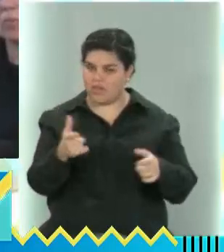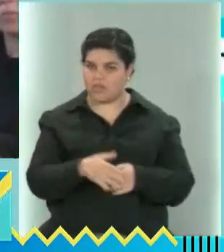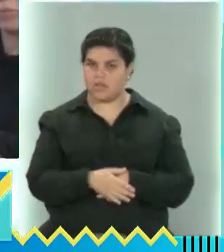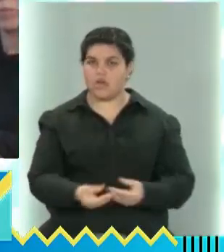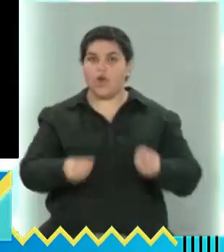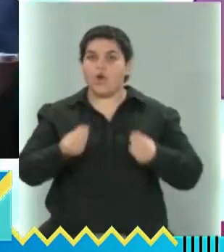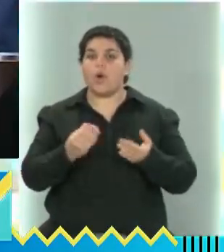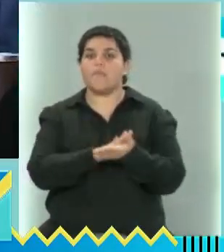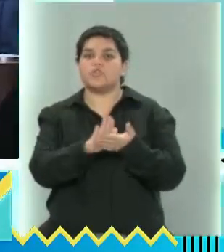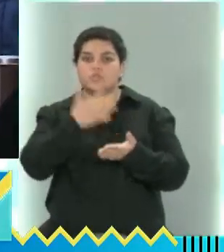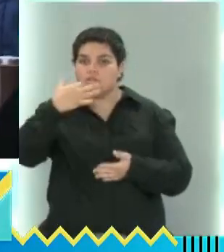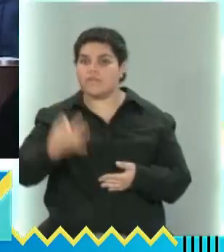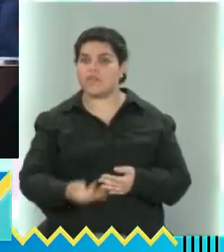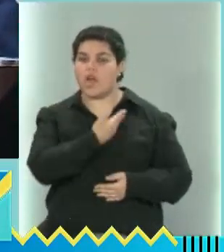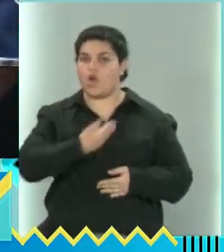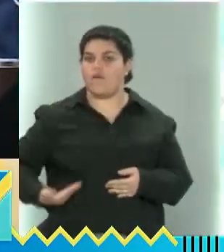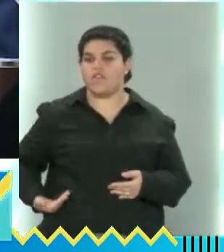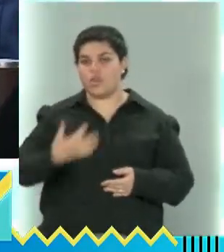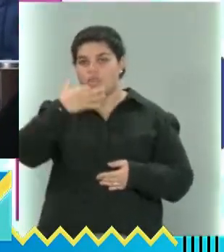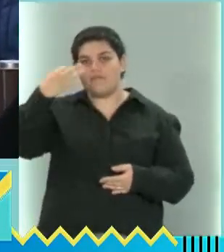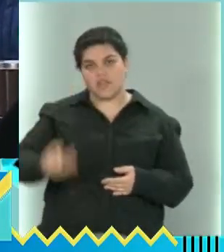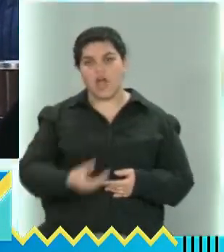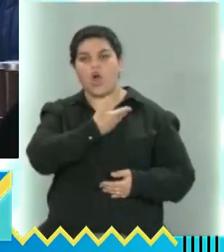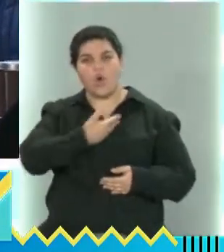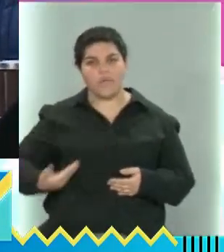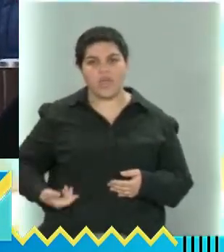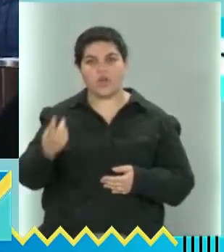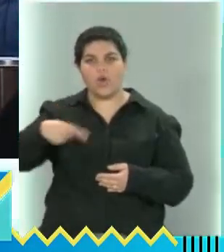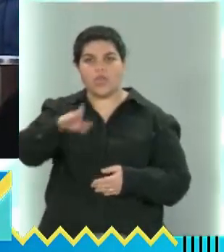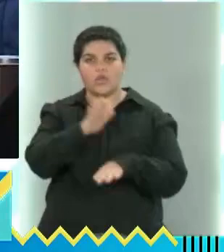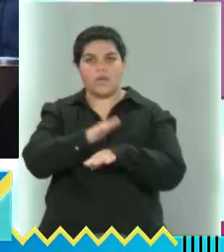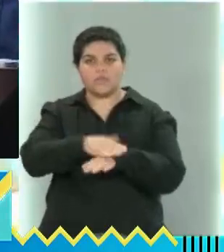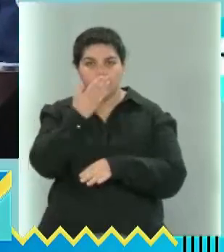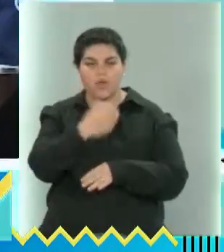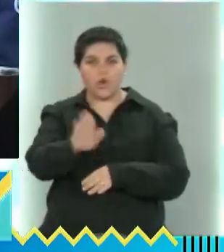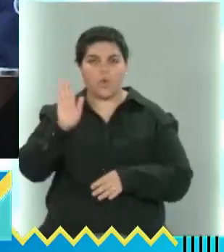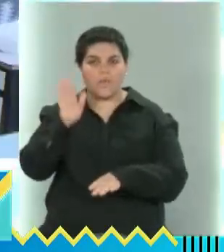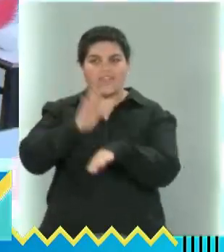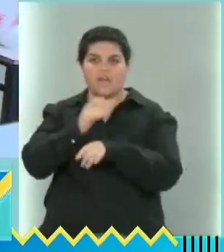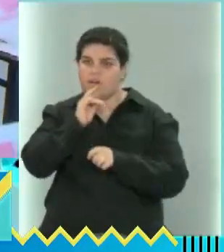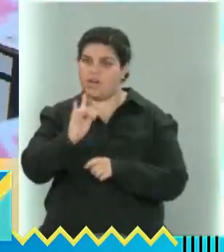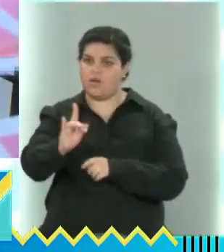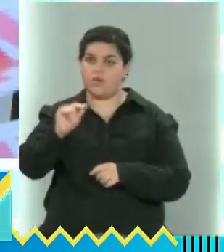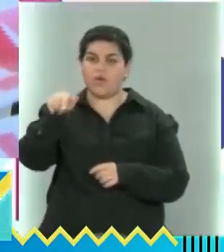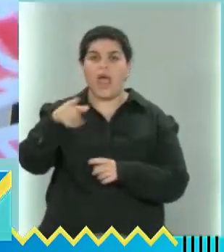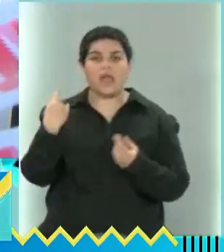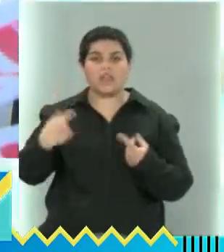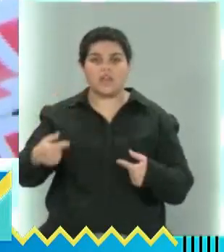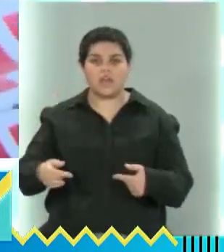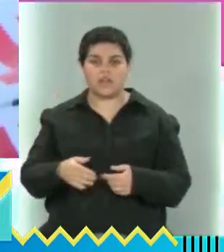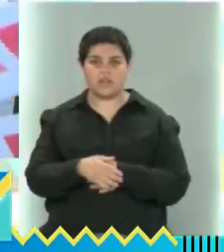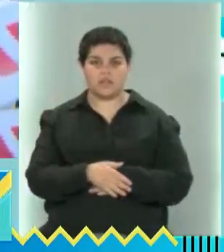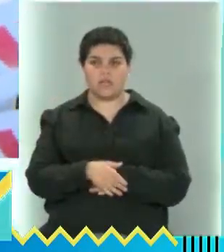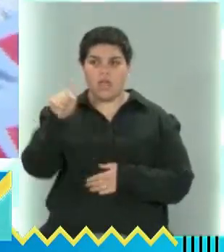gobierno, realmente el Estado, realmente cumpla con la función que debe cumplir, que es garantizar no solo